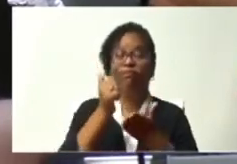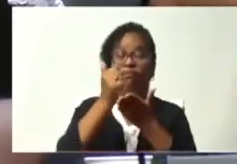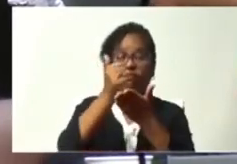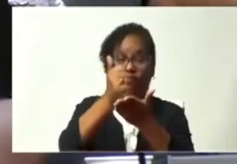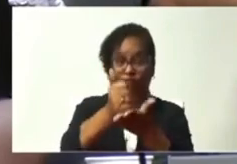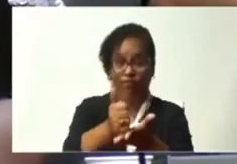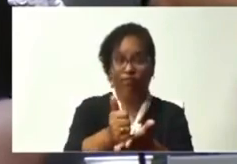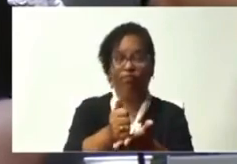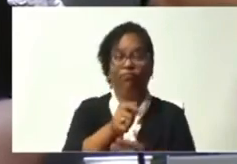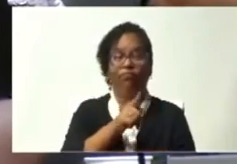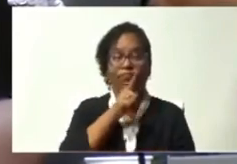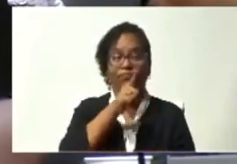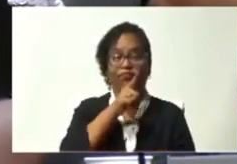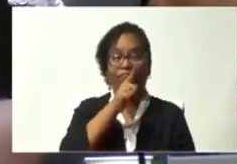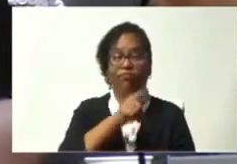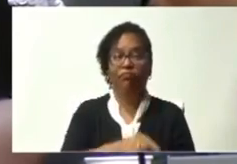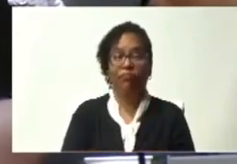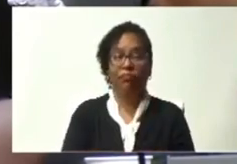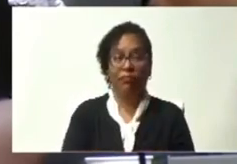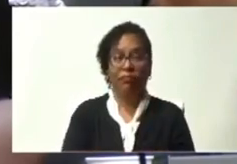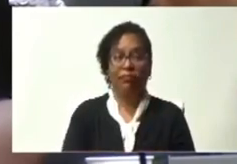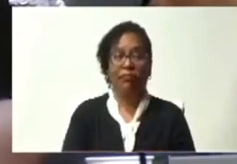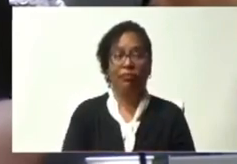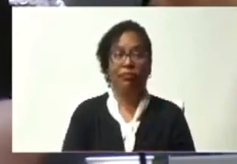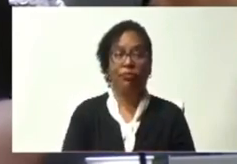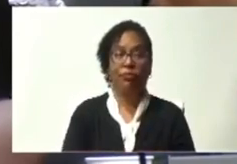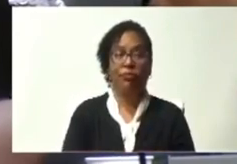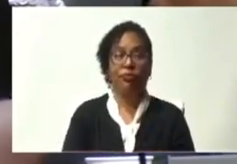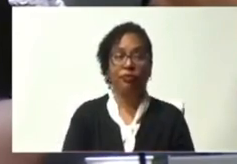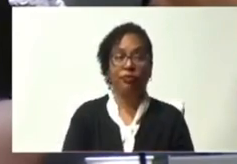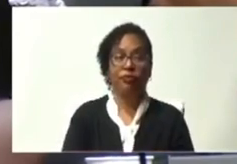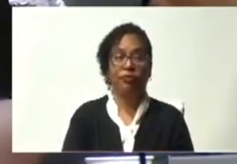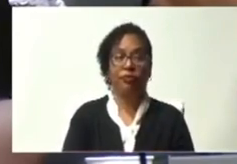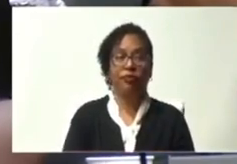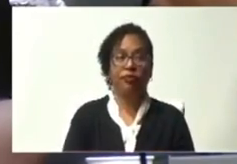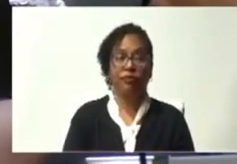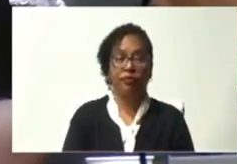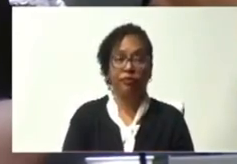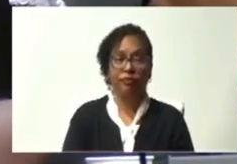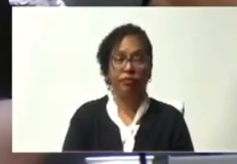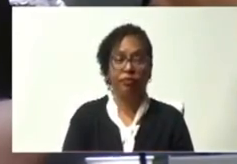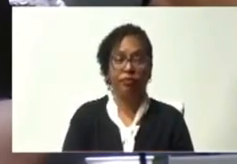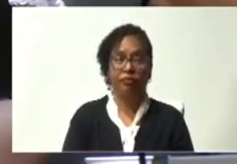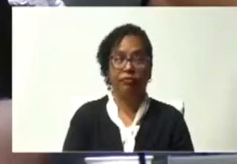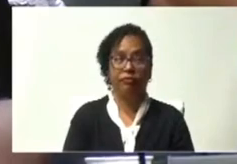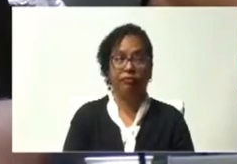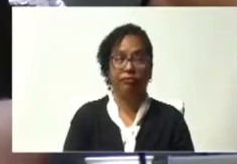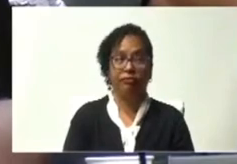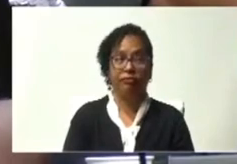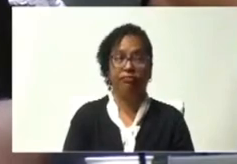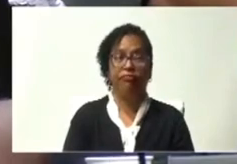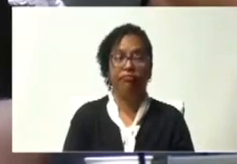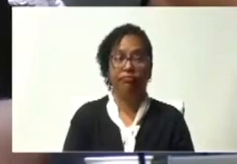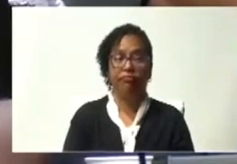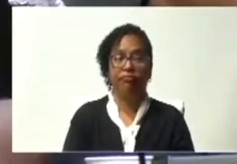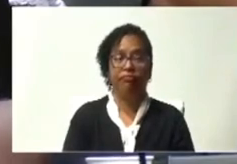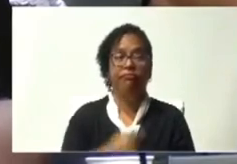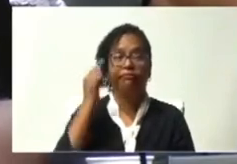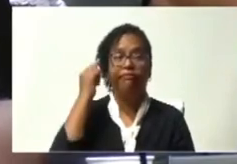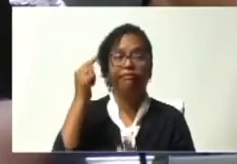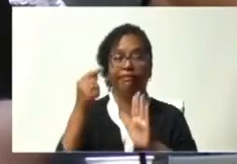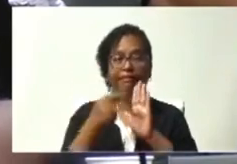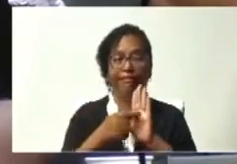que afecta directamente al ciudadano ver como Ciudadano pobre realizan